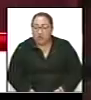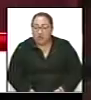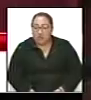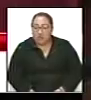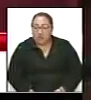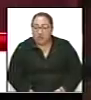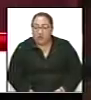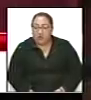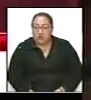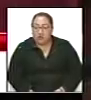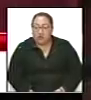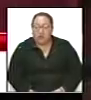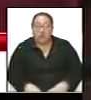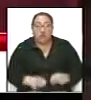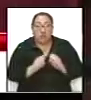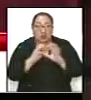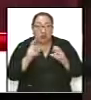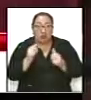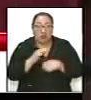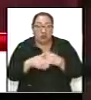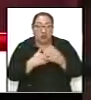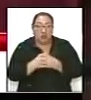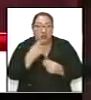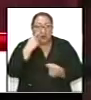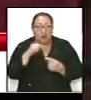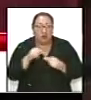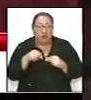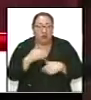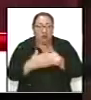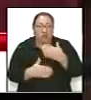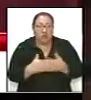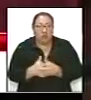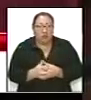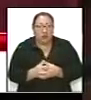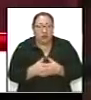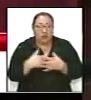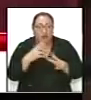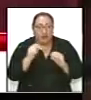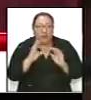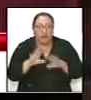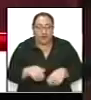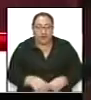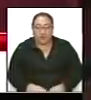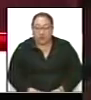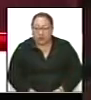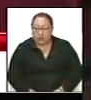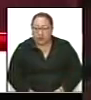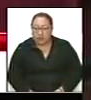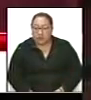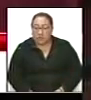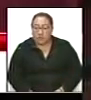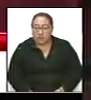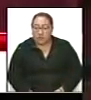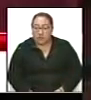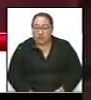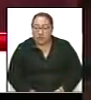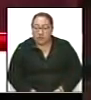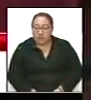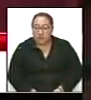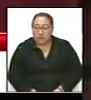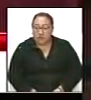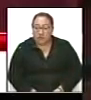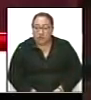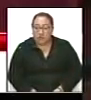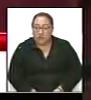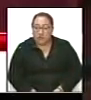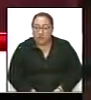sí, aclarado el concepto de lo que era objeto de este proceso y que se ha desvirtuado porque precisamente el peritaje